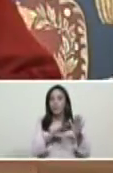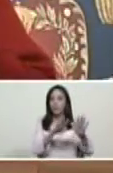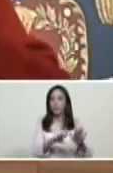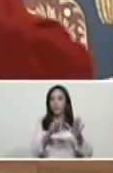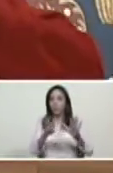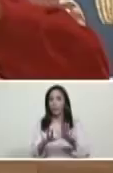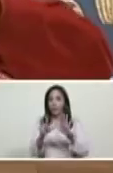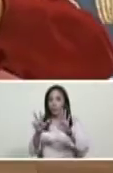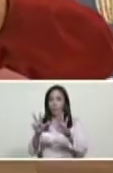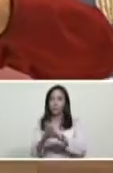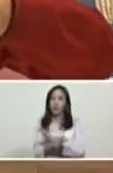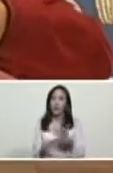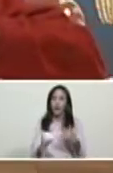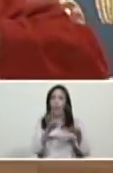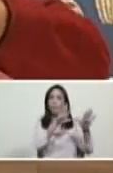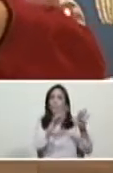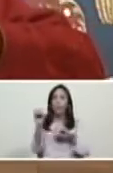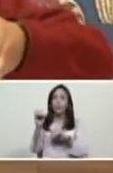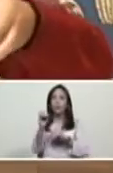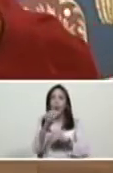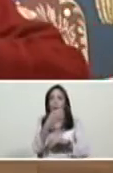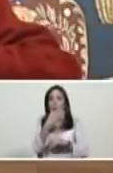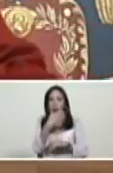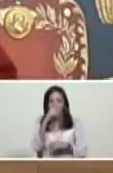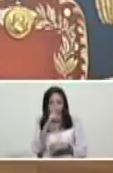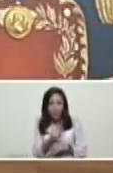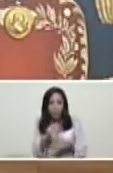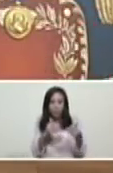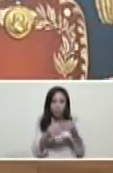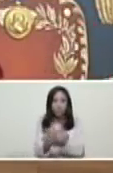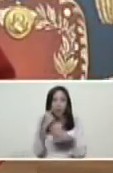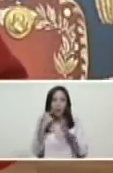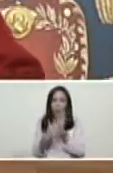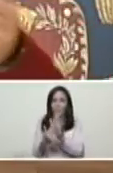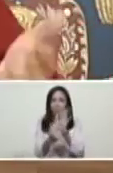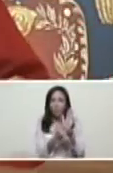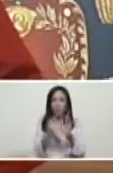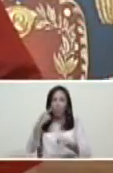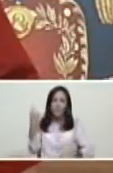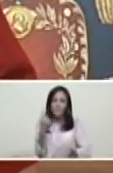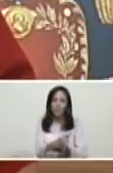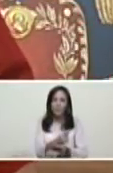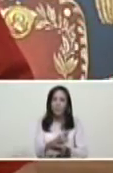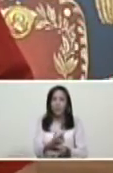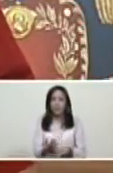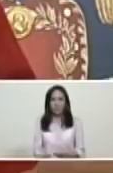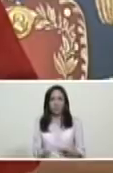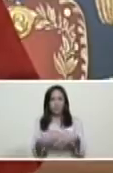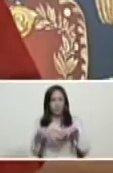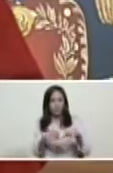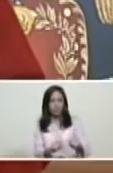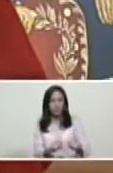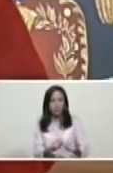1998. 90 años donde se nos impuso un modelo capitalista, dependiente, neocolonial,